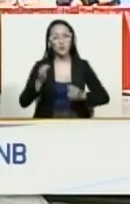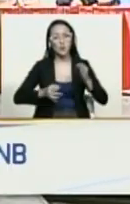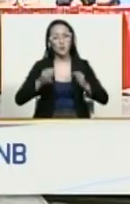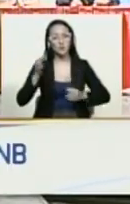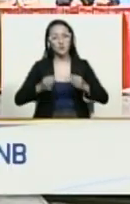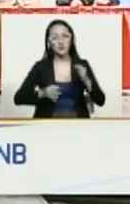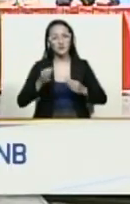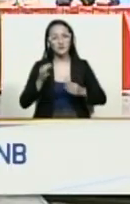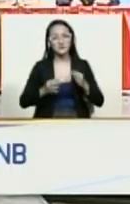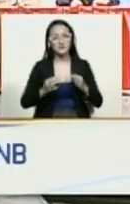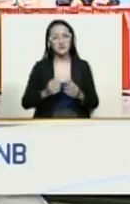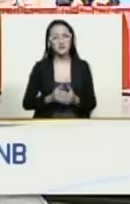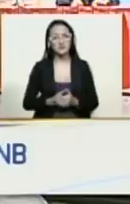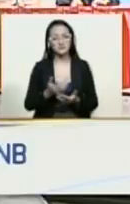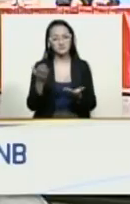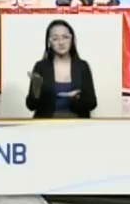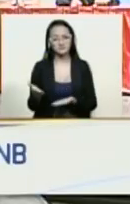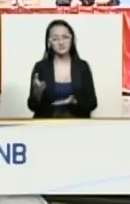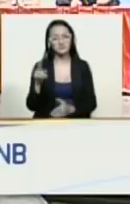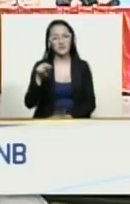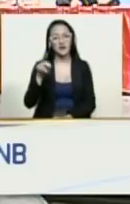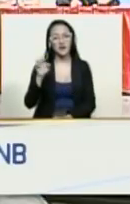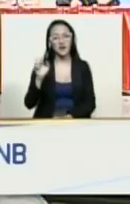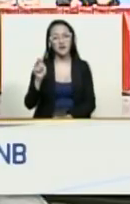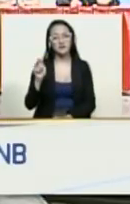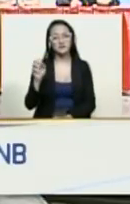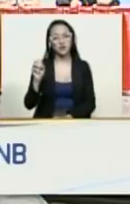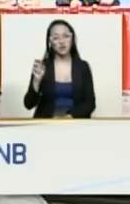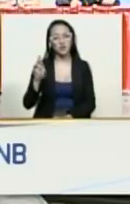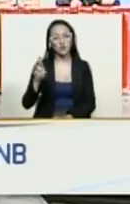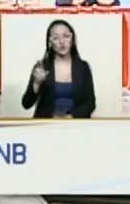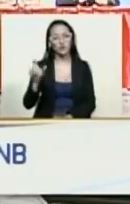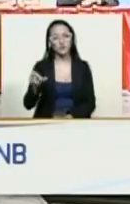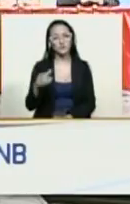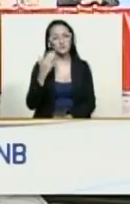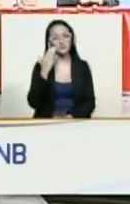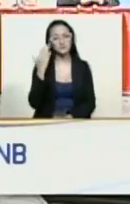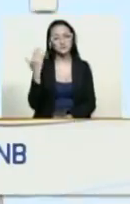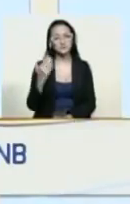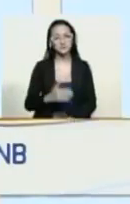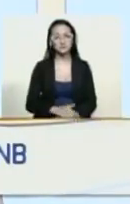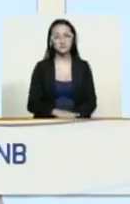Justicia, compañero Néstor Reverol, mayor general,